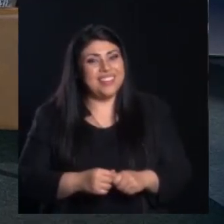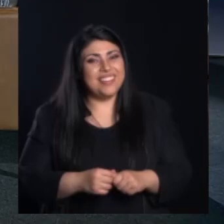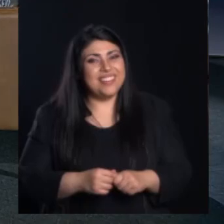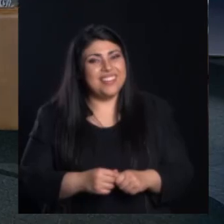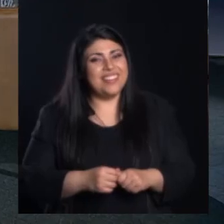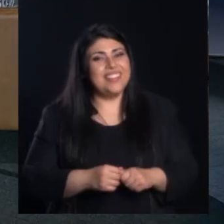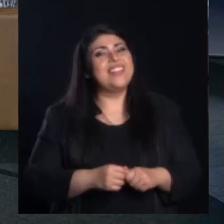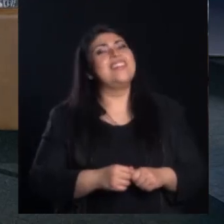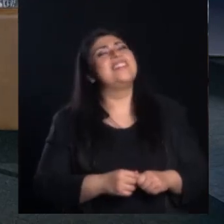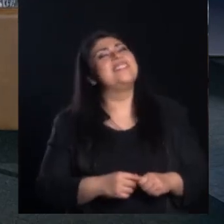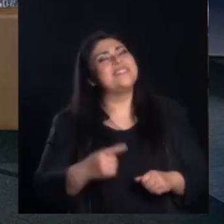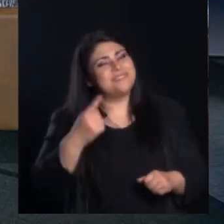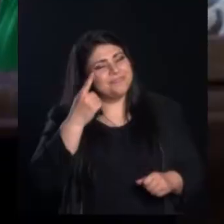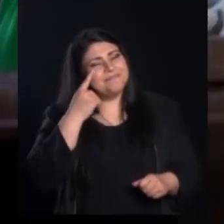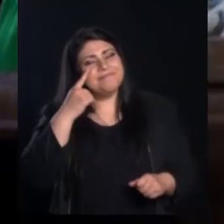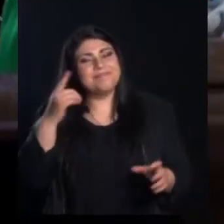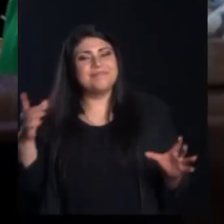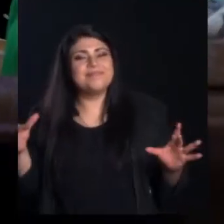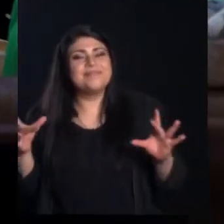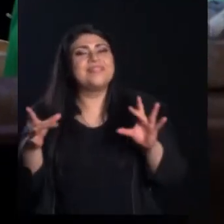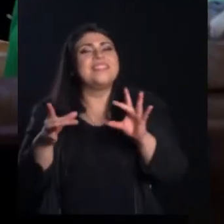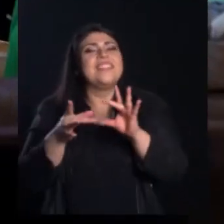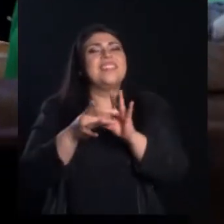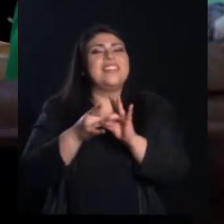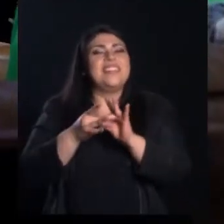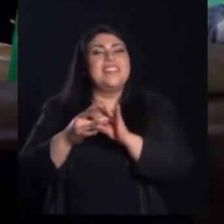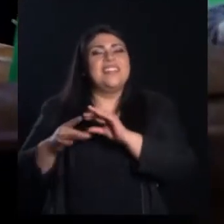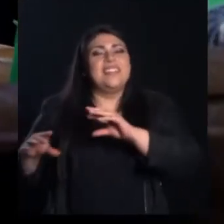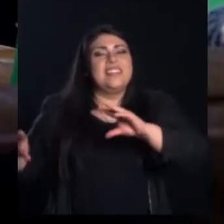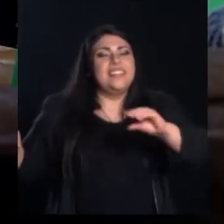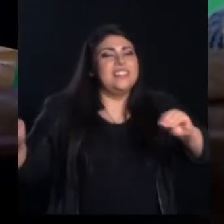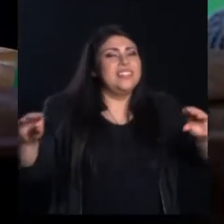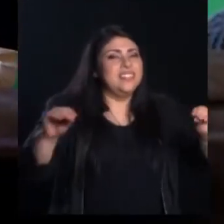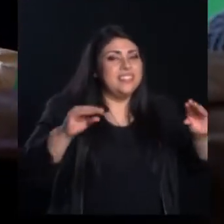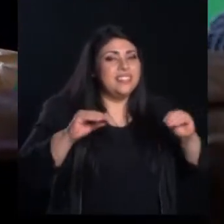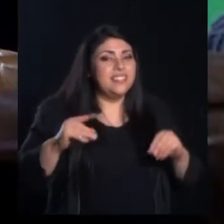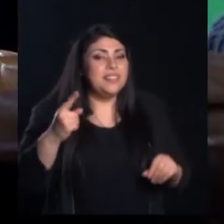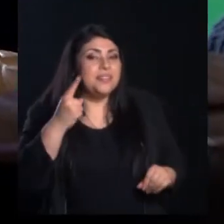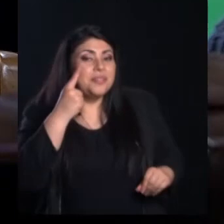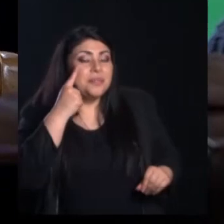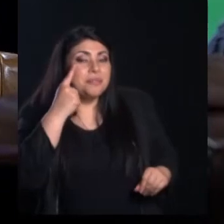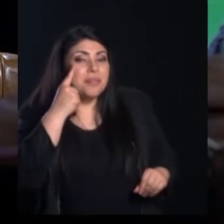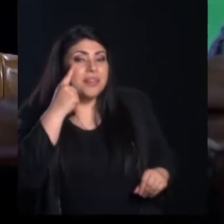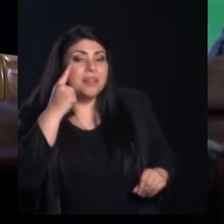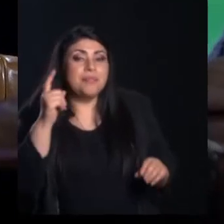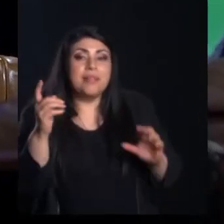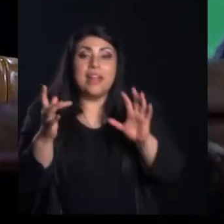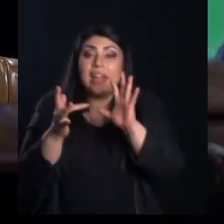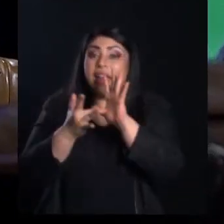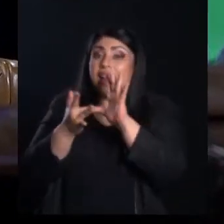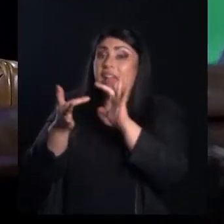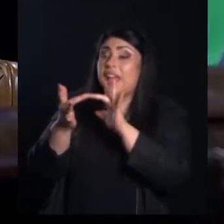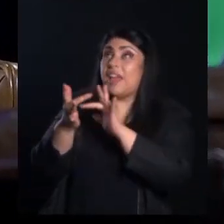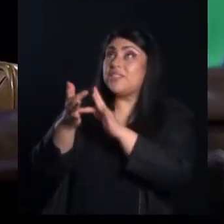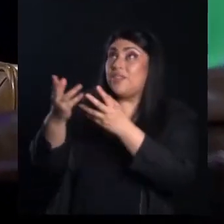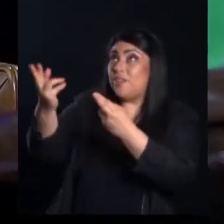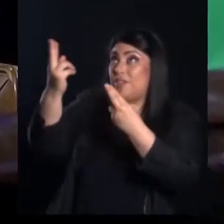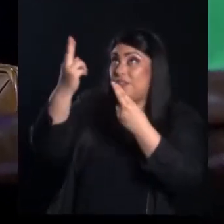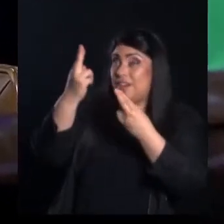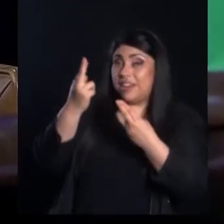para ir uniendo el hilo de la conversación jesús recibe el espíritu santo con un